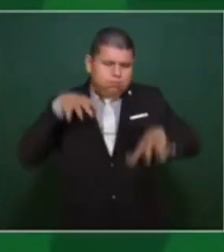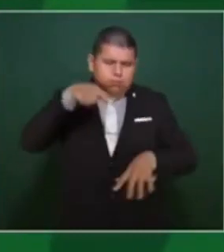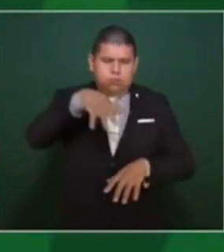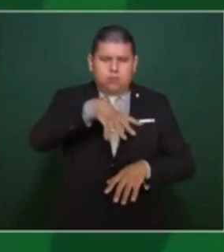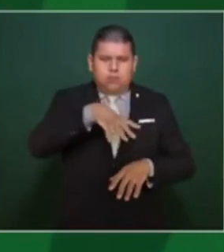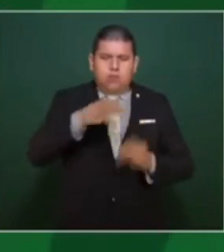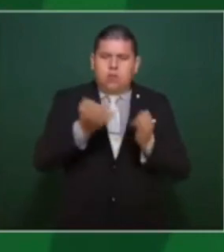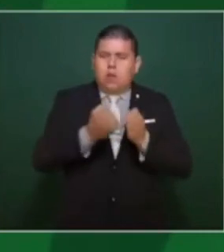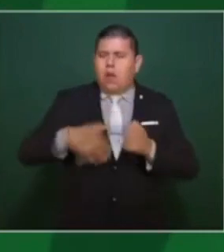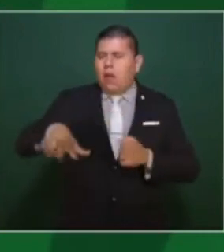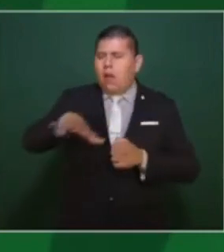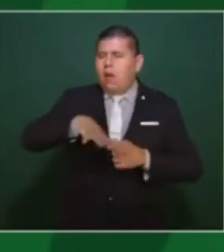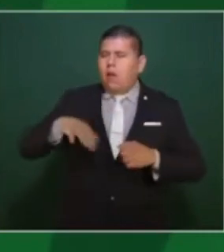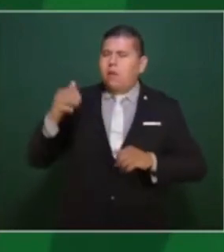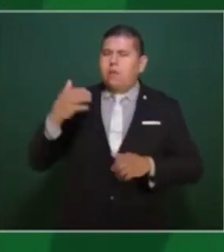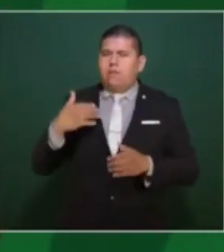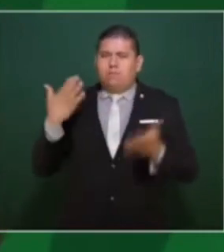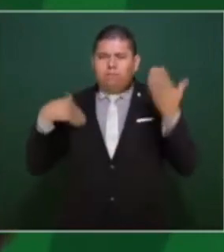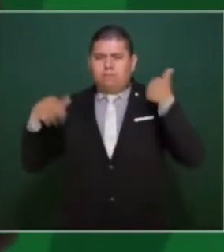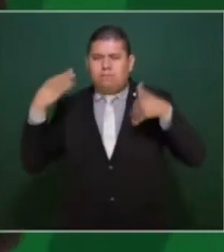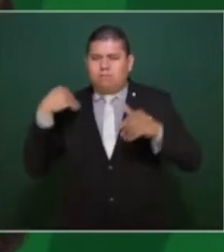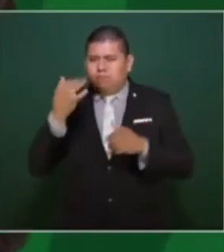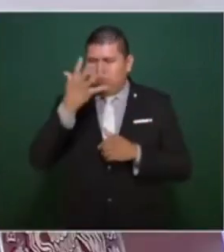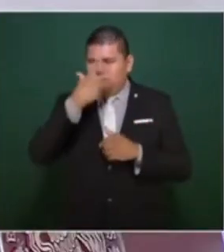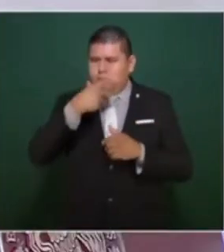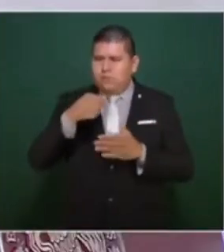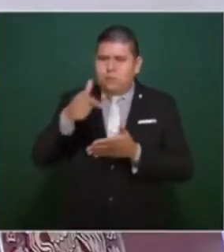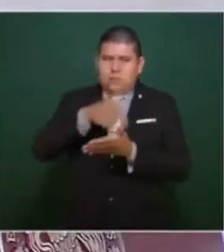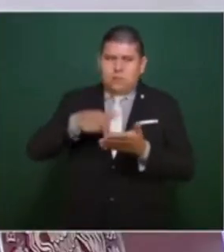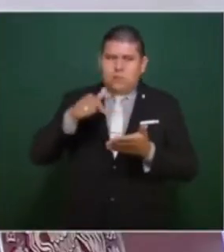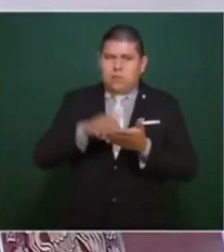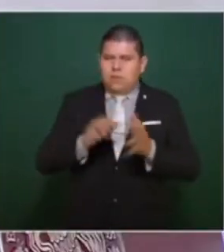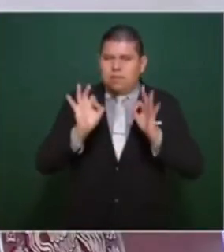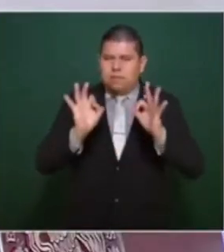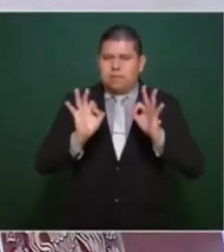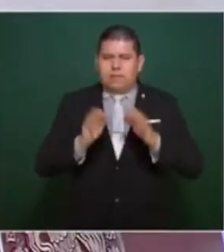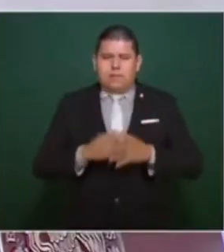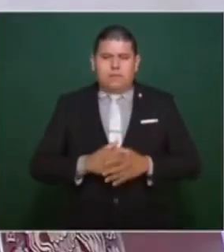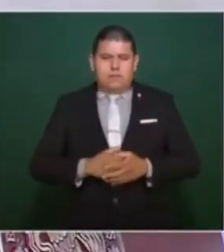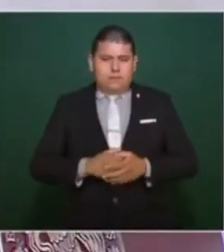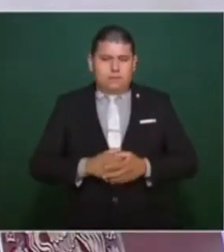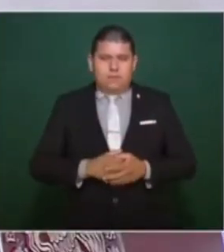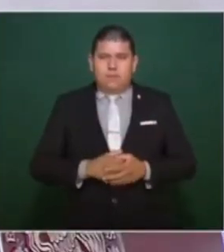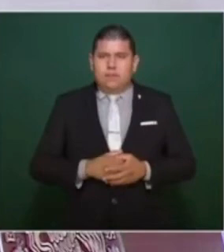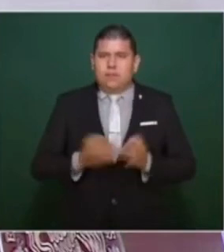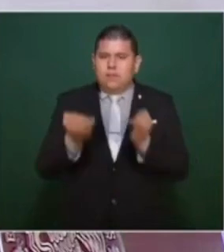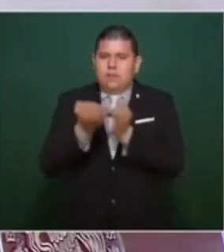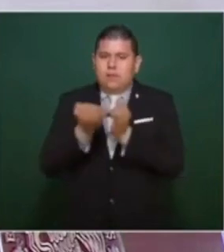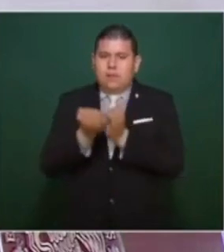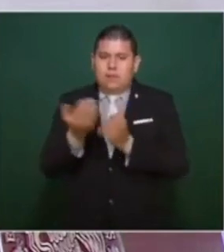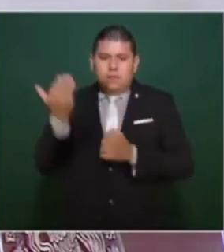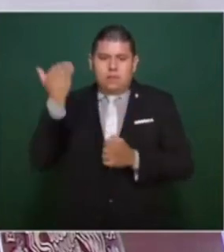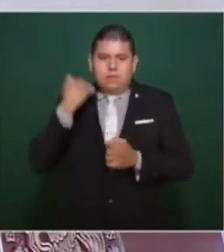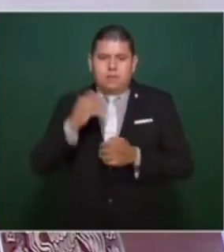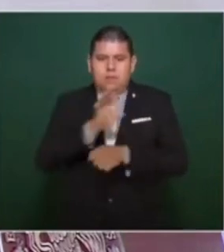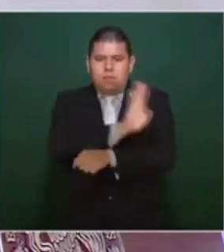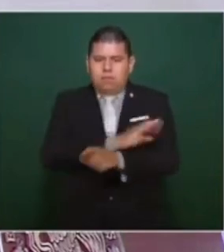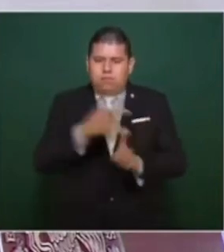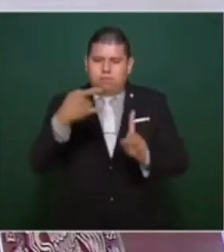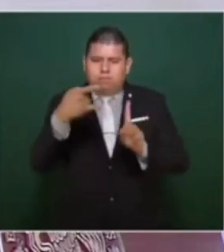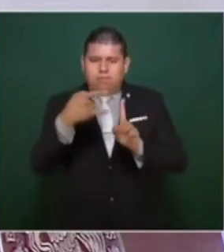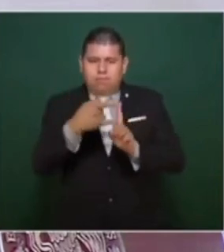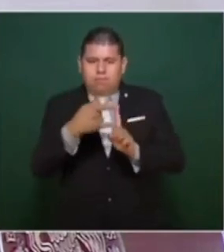y áreas de esparcimiento muy agradables, las cuales se concesionó en pleno Bahía de Banderas,